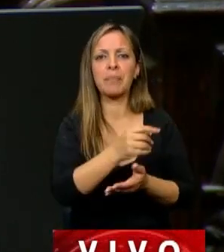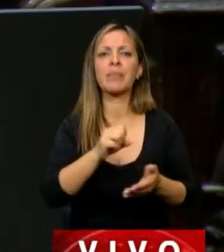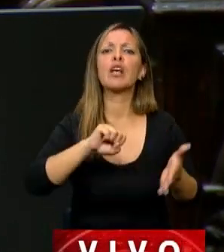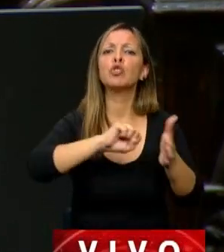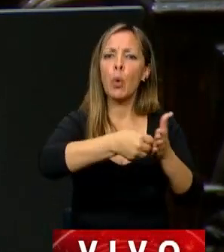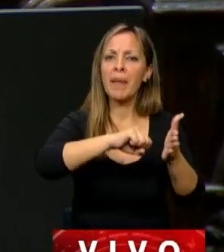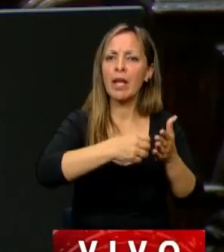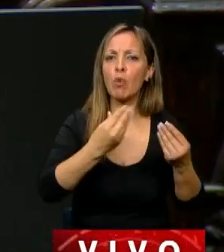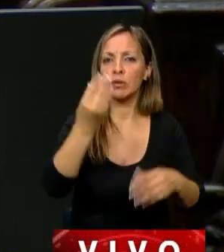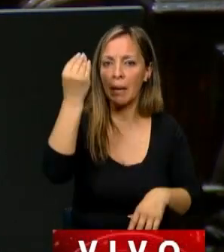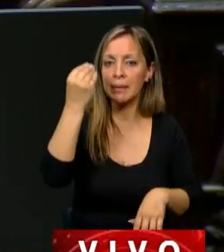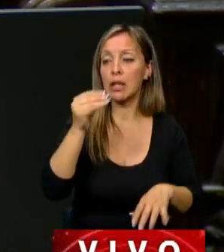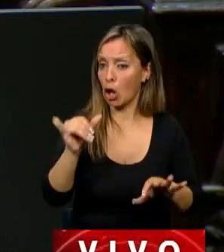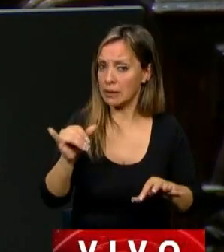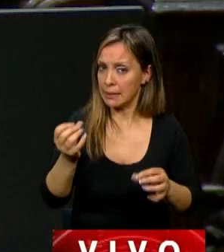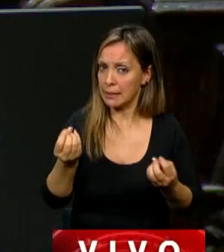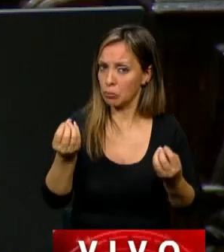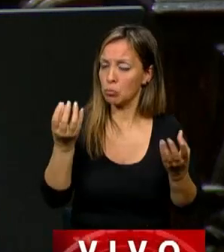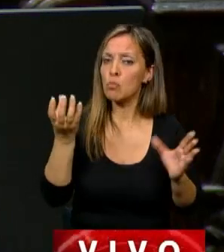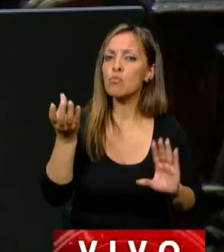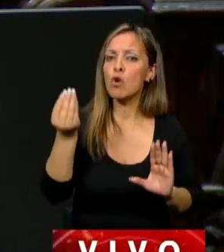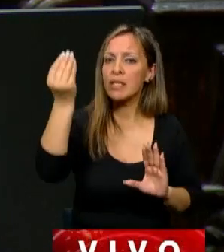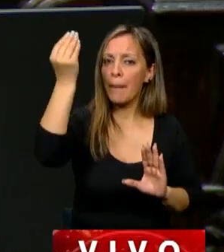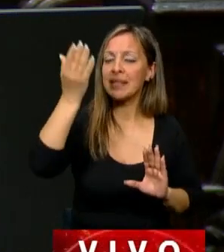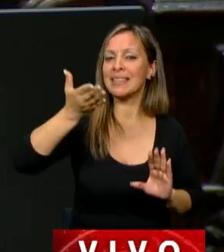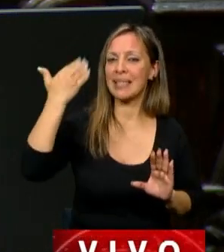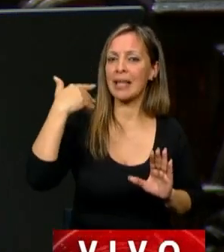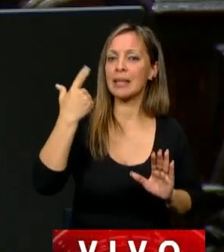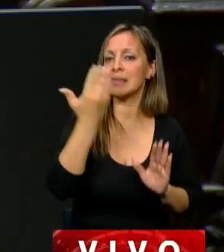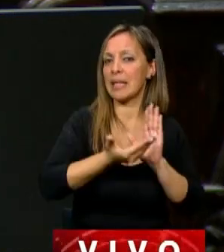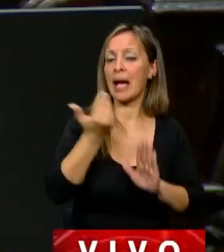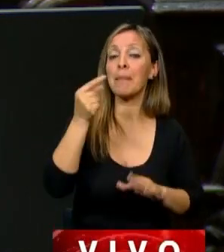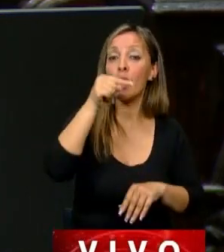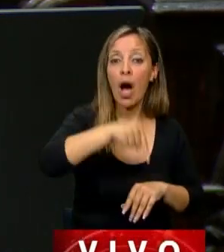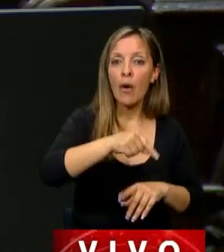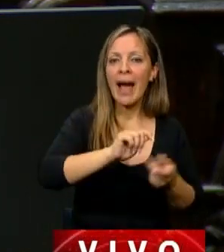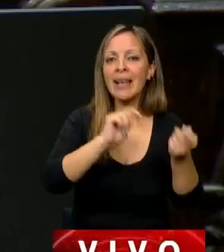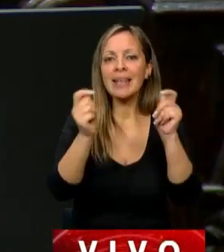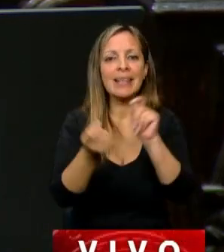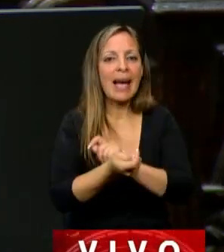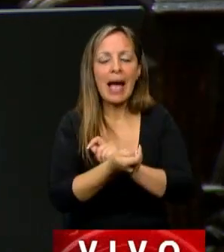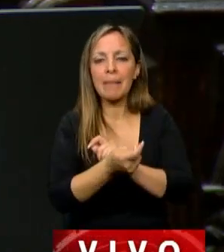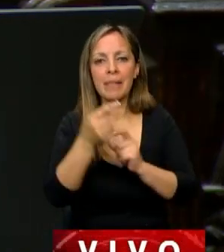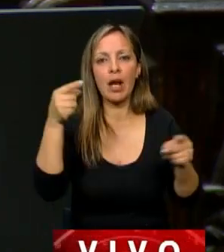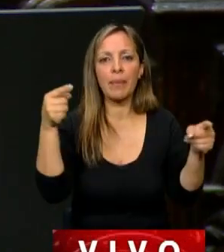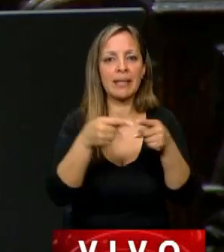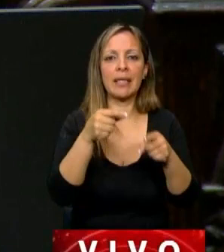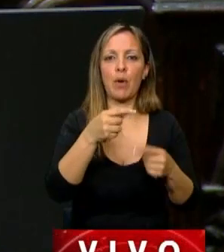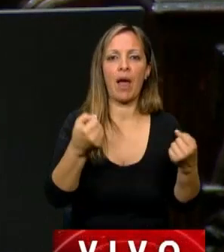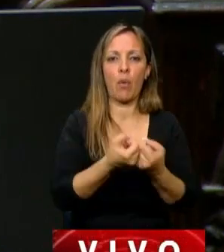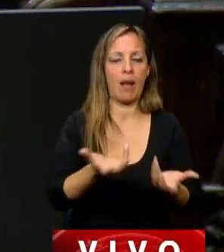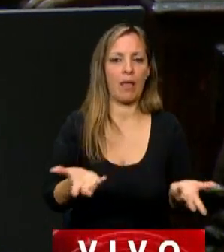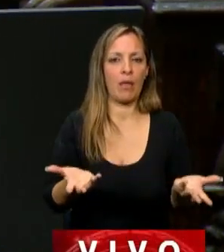varias veces. Sí, correcto, se ha suspendido en sucesivas adendas, pero acá directamente se le cambia el sentido al consenso. Ya no